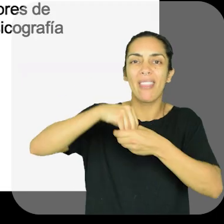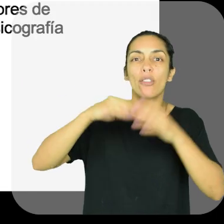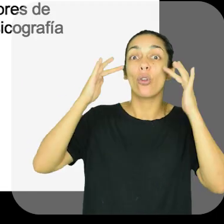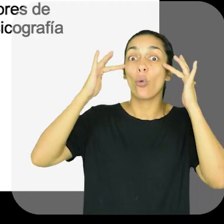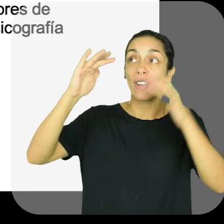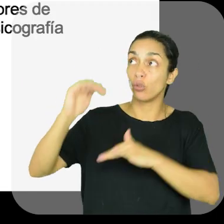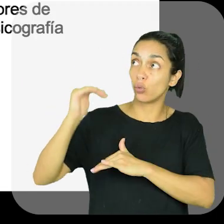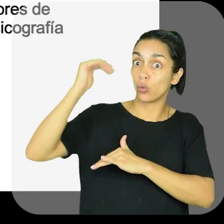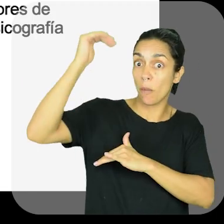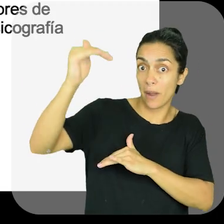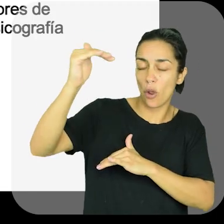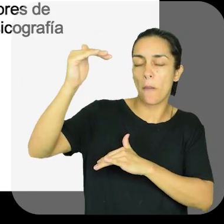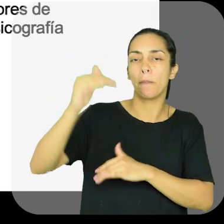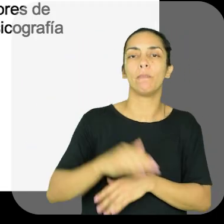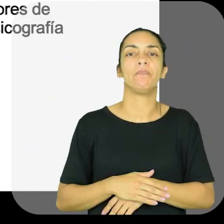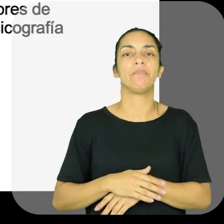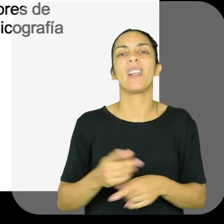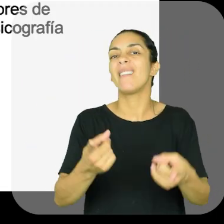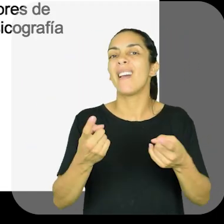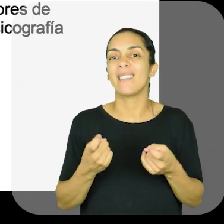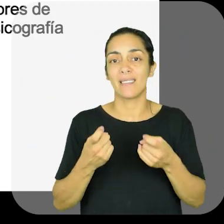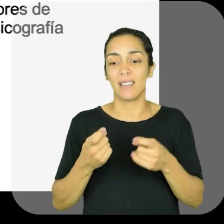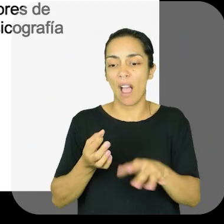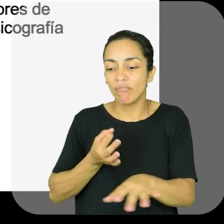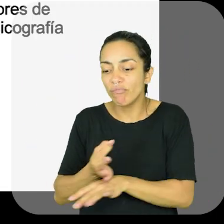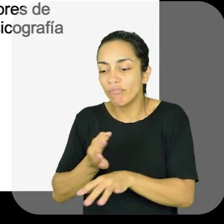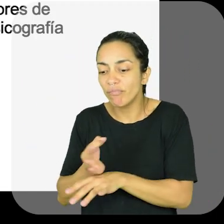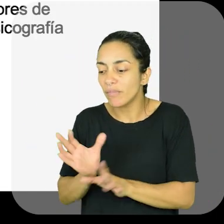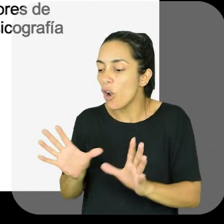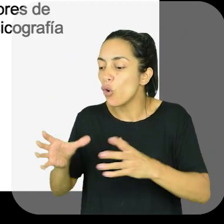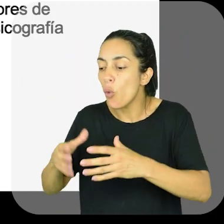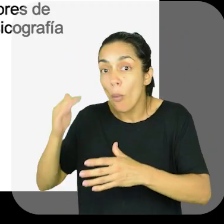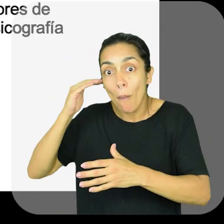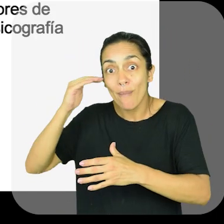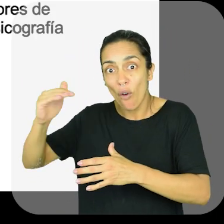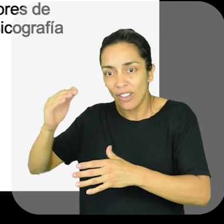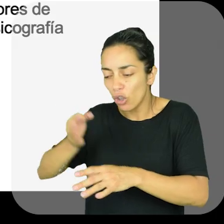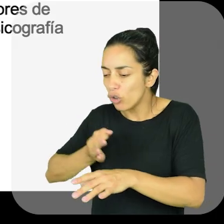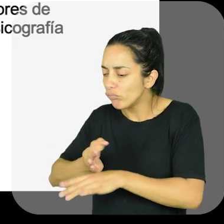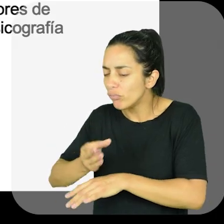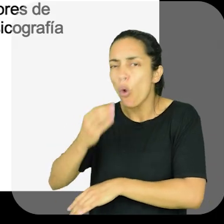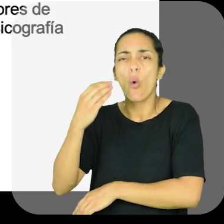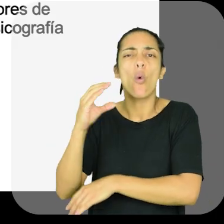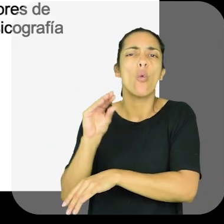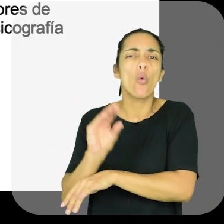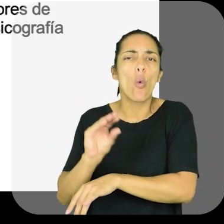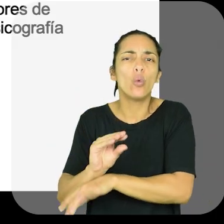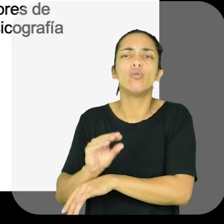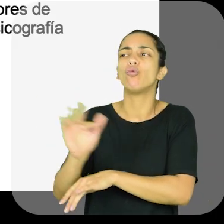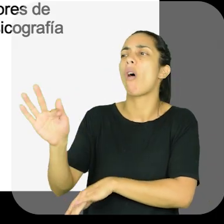superior entonces serían la formación a maestros, que ya lo mencioné, se han generado cursos,